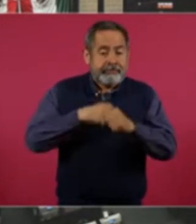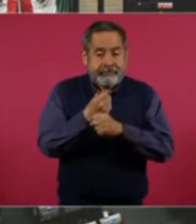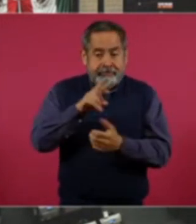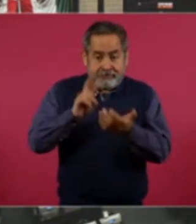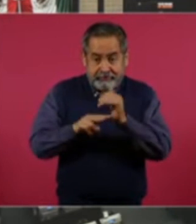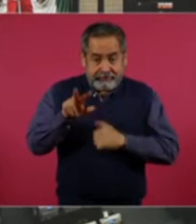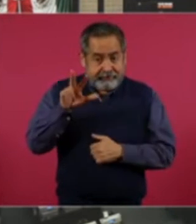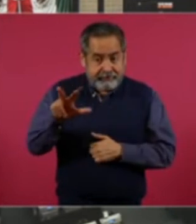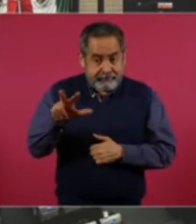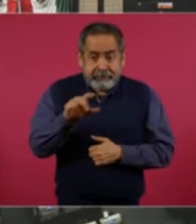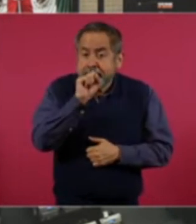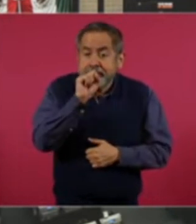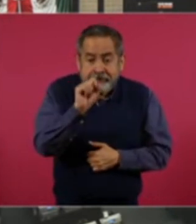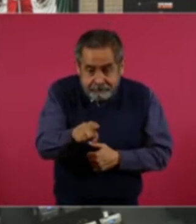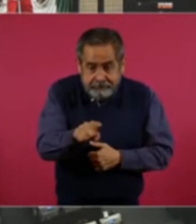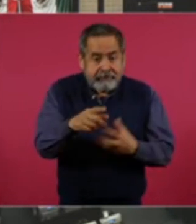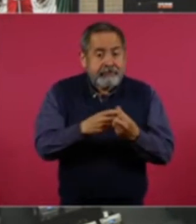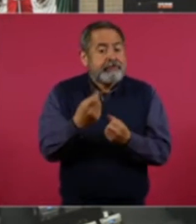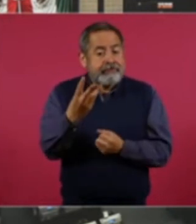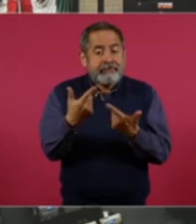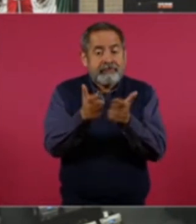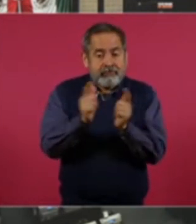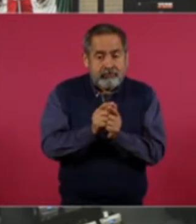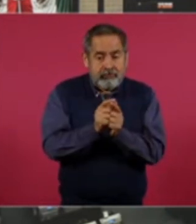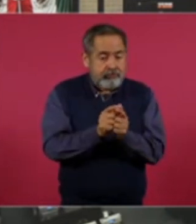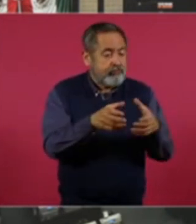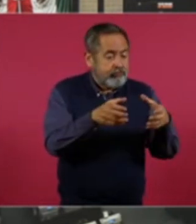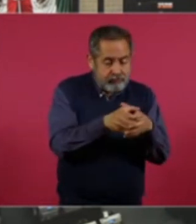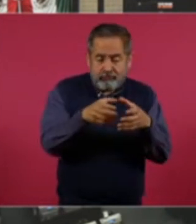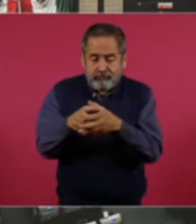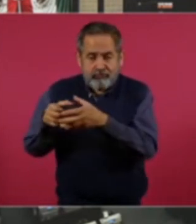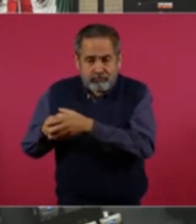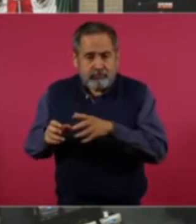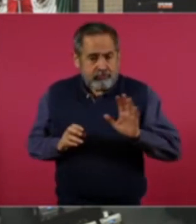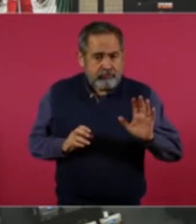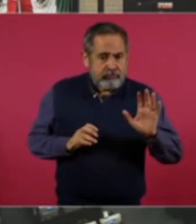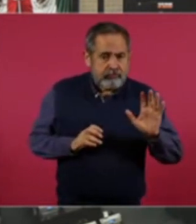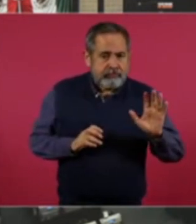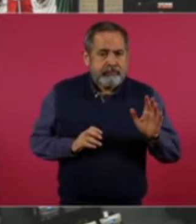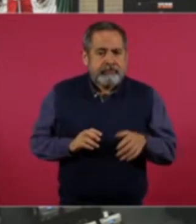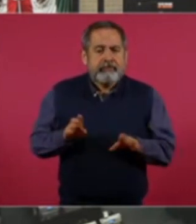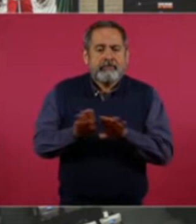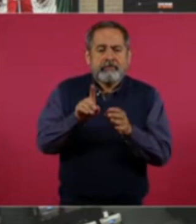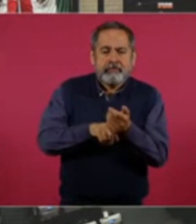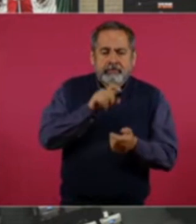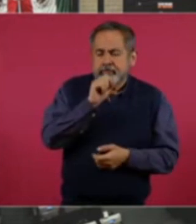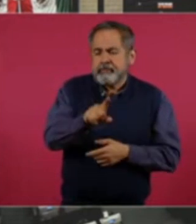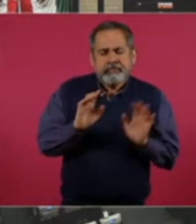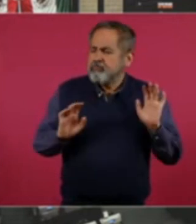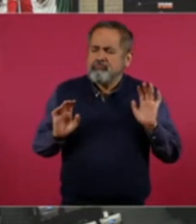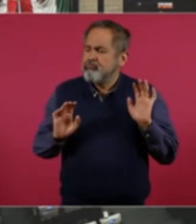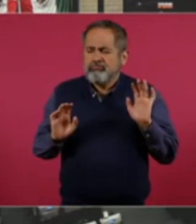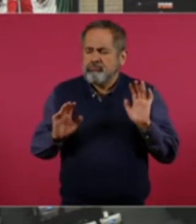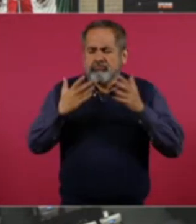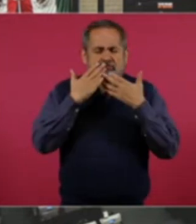2018 también hubieron 3 grupos de coaliciones y fue exactamente el